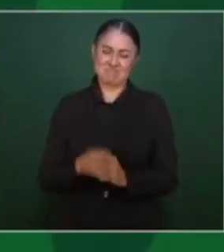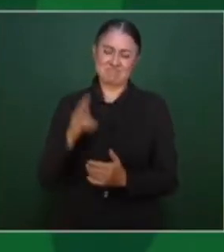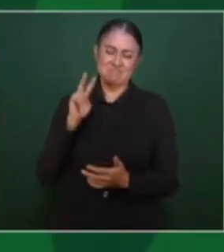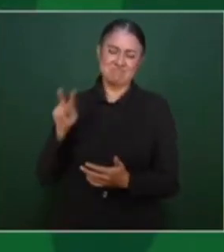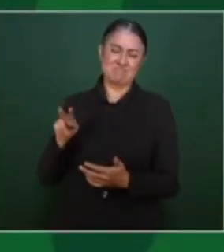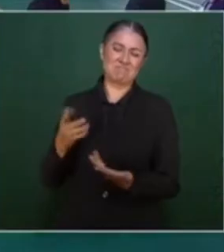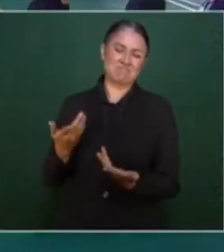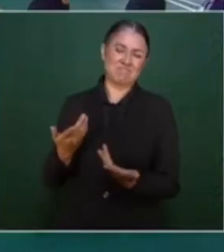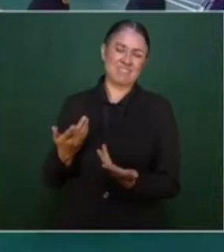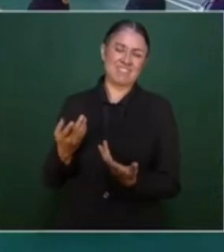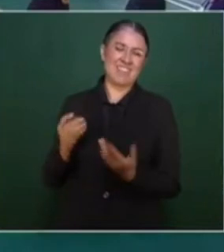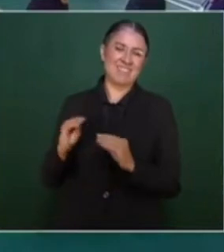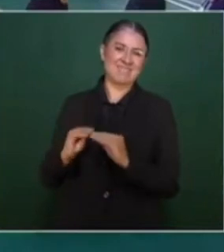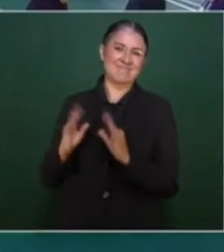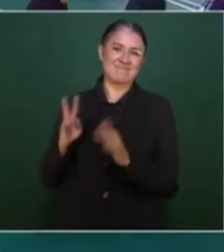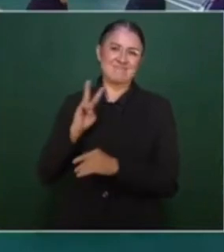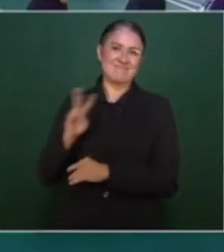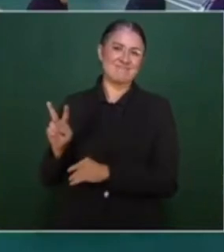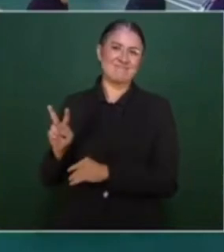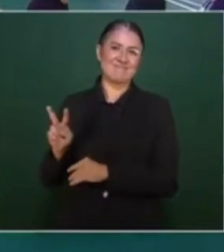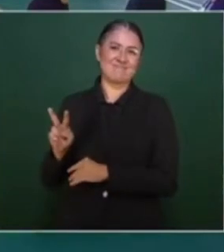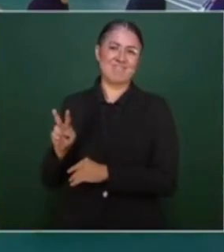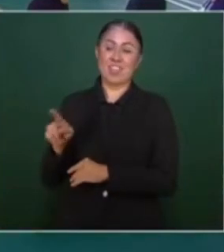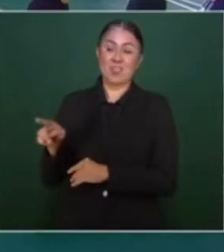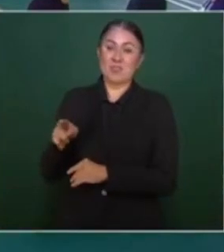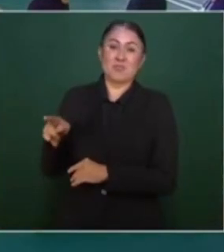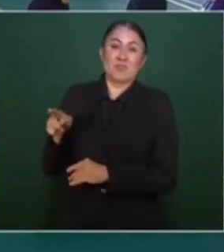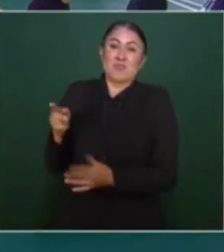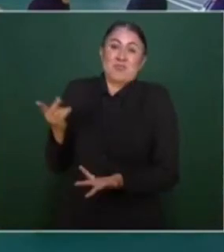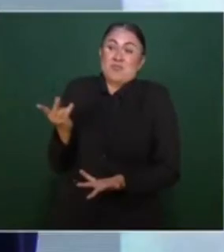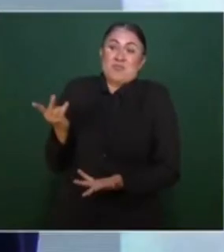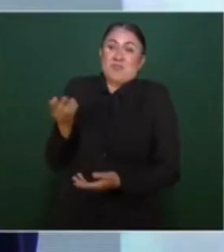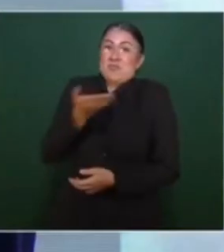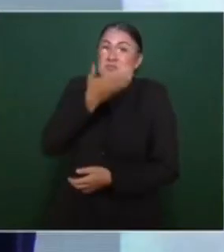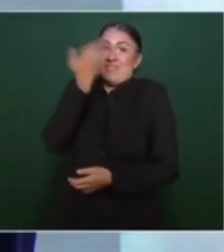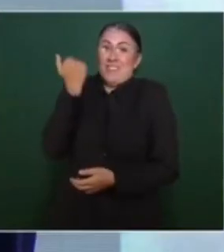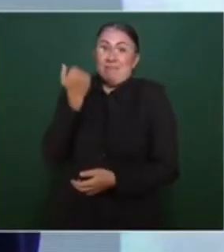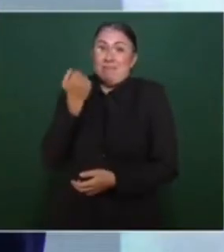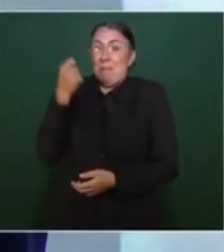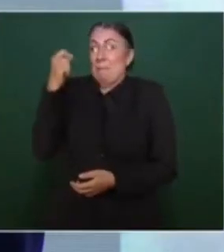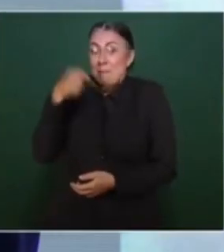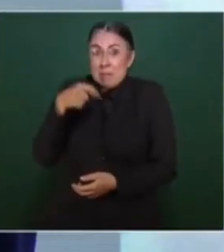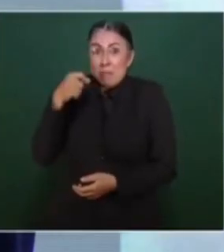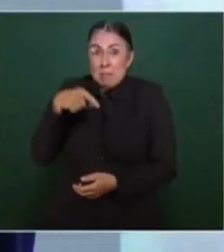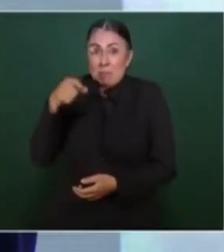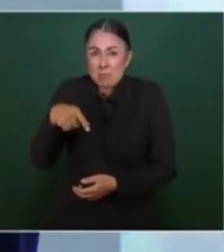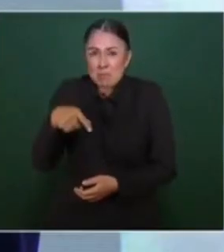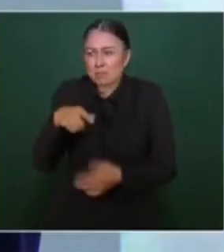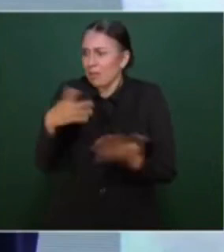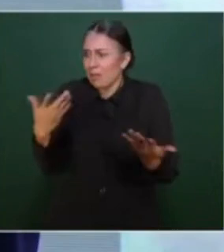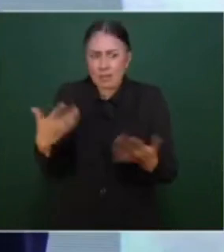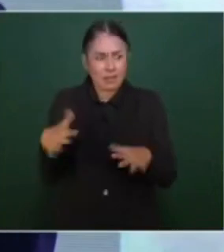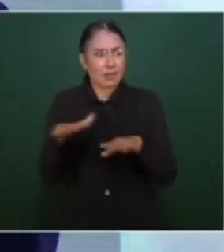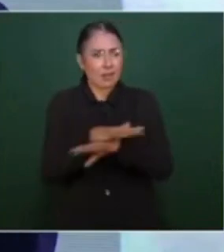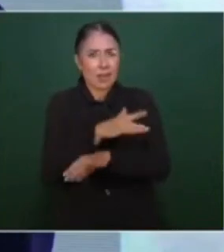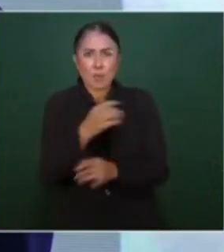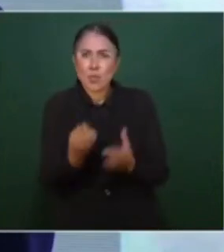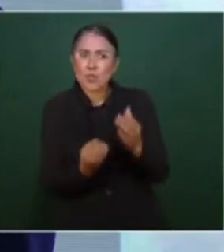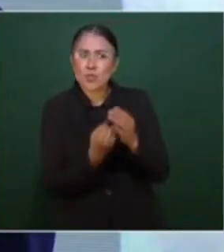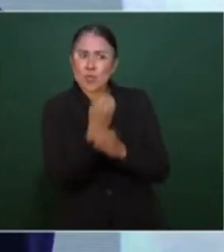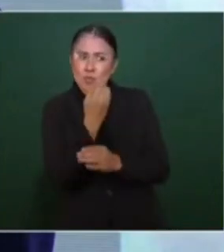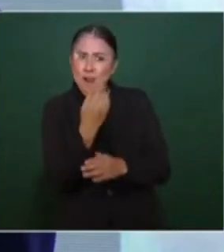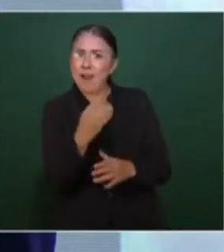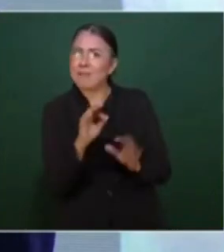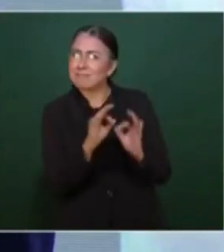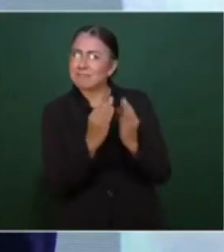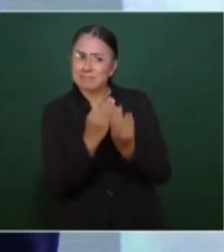entienden de que hay una nueva realidad. Siguen con la misma cosa, ¿no? La misma politiquería, nada más que llevada